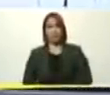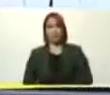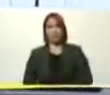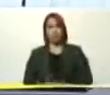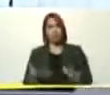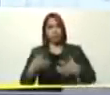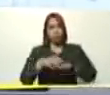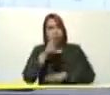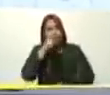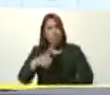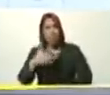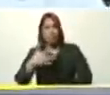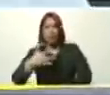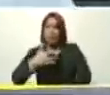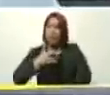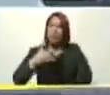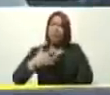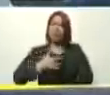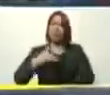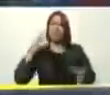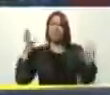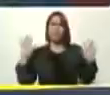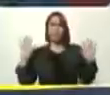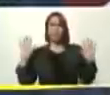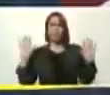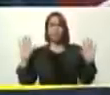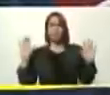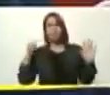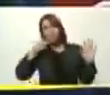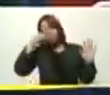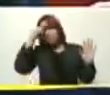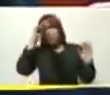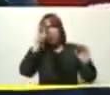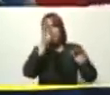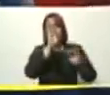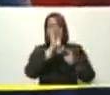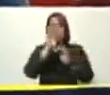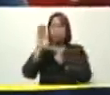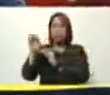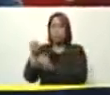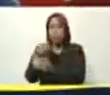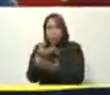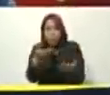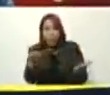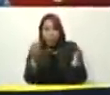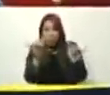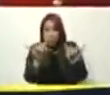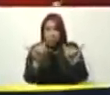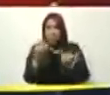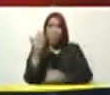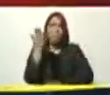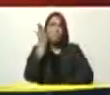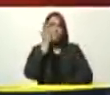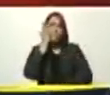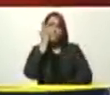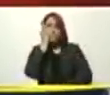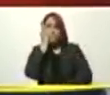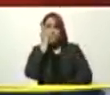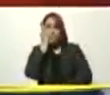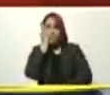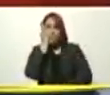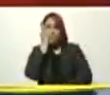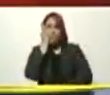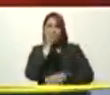Y que el pueblo sienta un padre protector en ustedes. Una madre protectora en